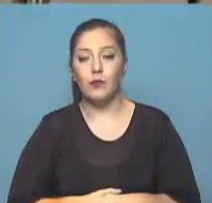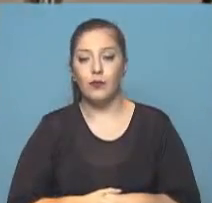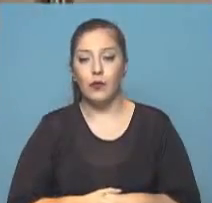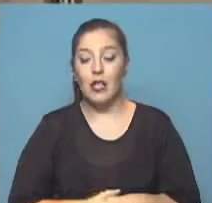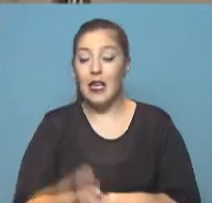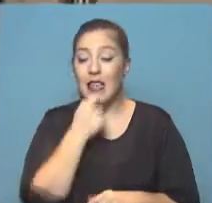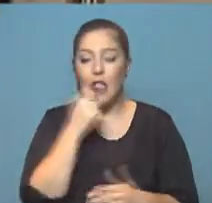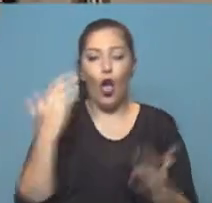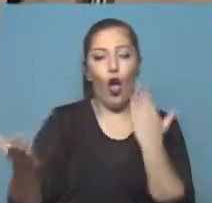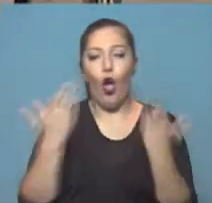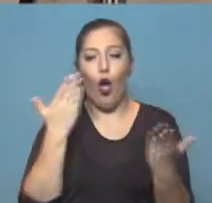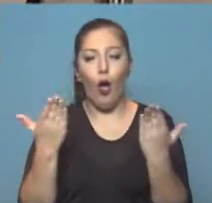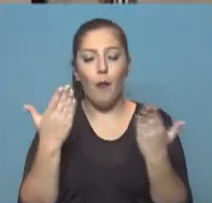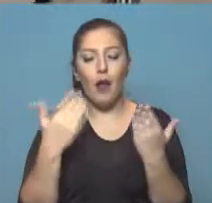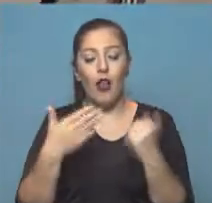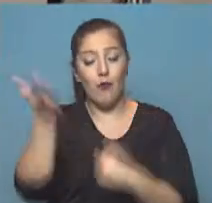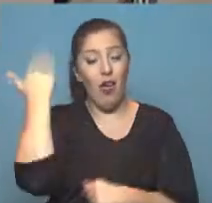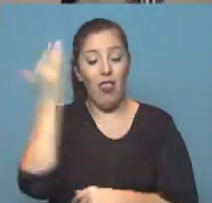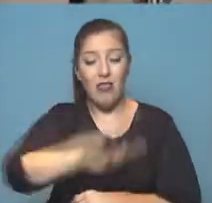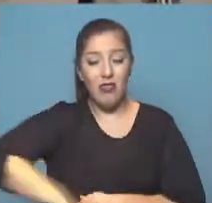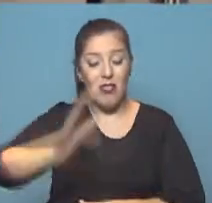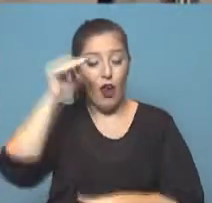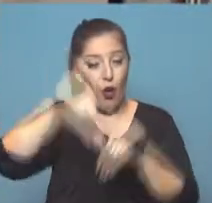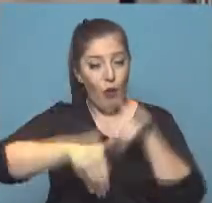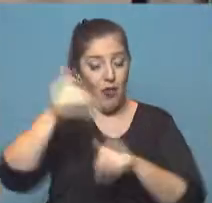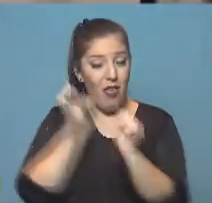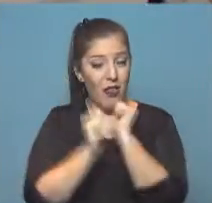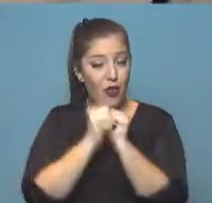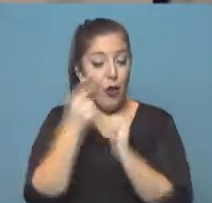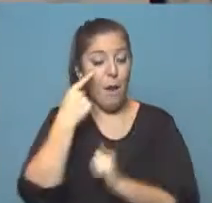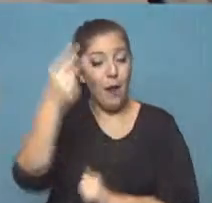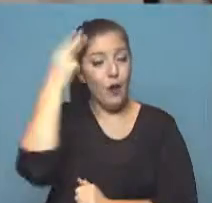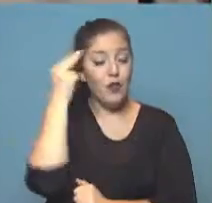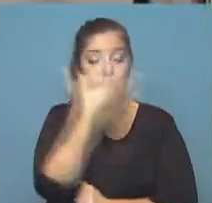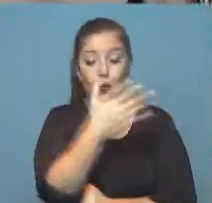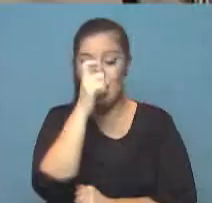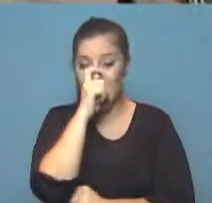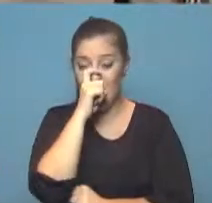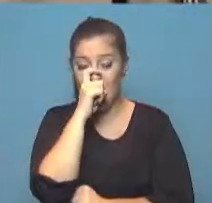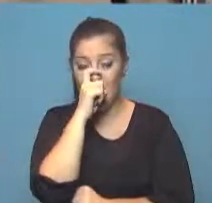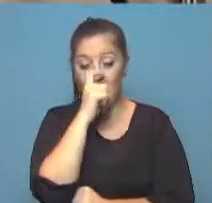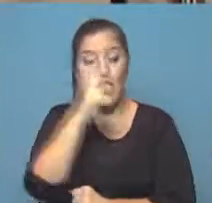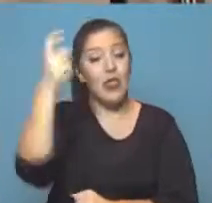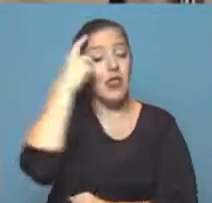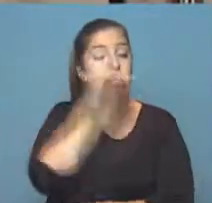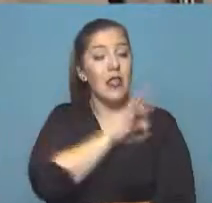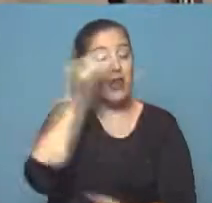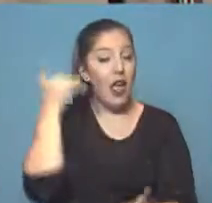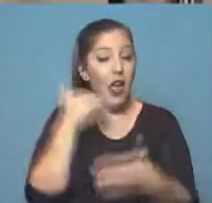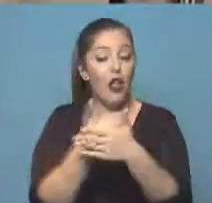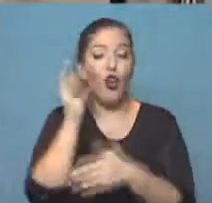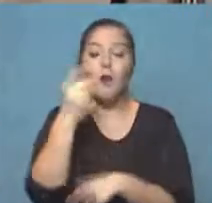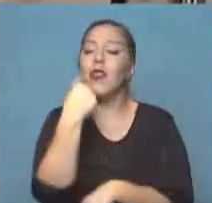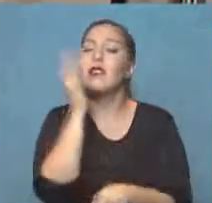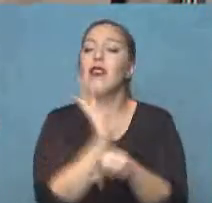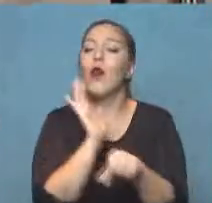si uno compara con el anterior plebiscito histórico que tuvo Colombia, en el año 1957, después de 10 años de lo que los colombianos